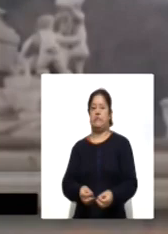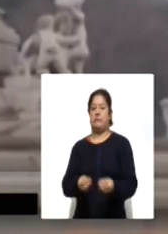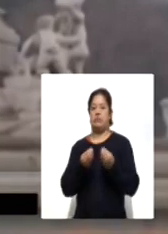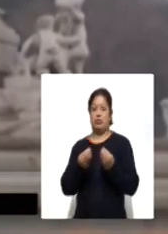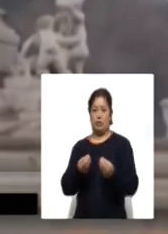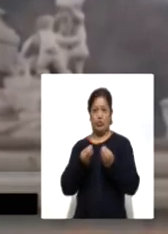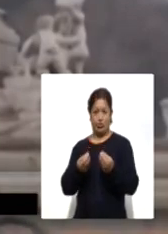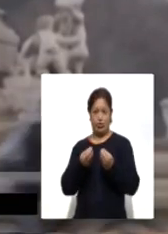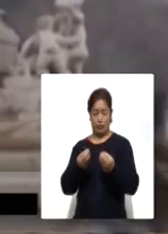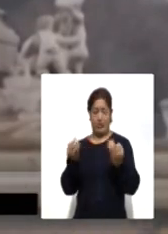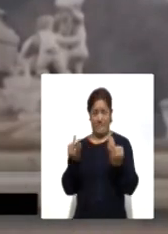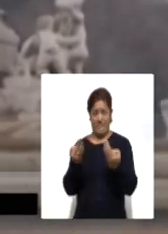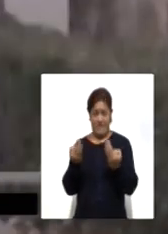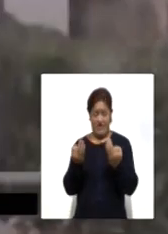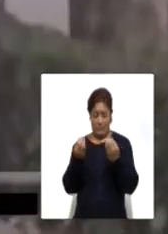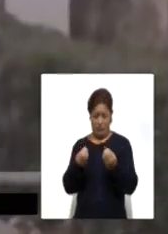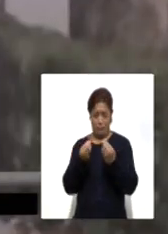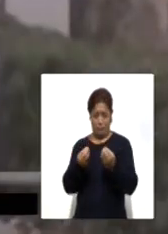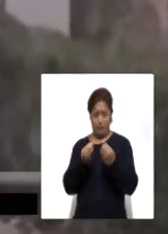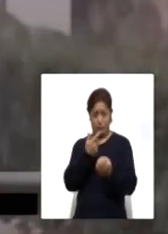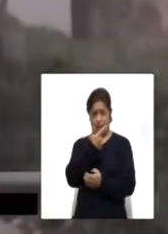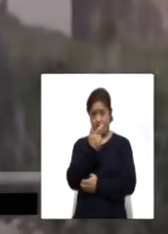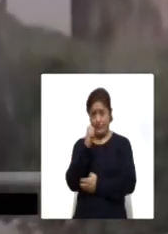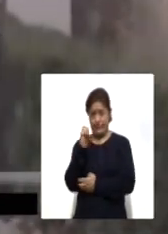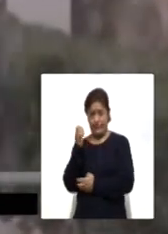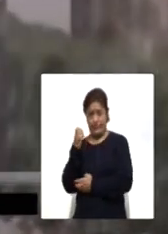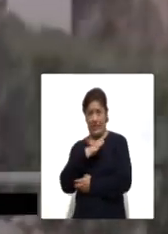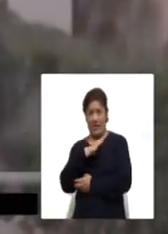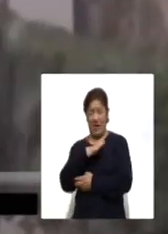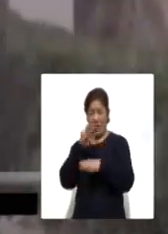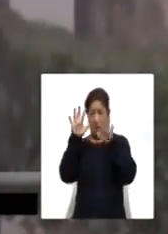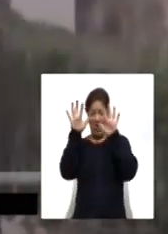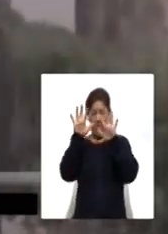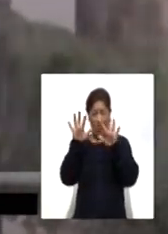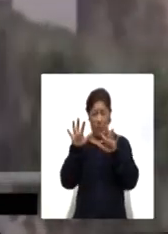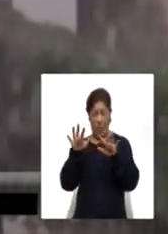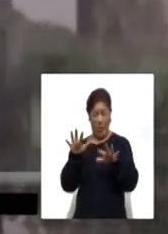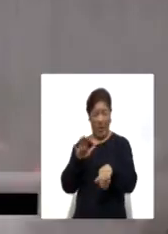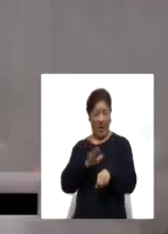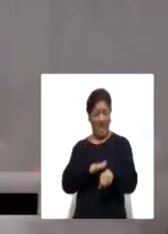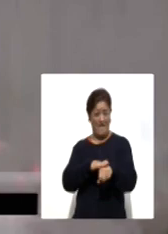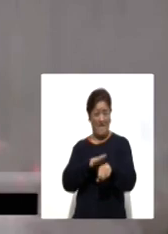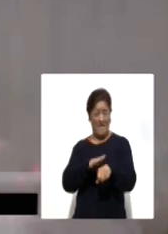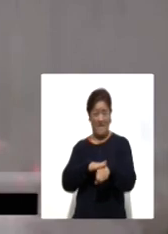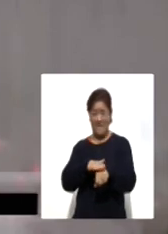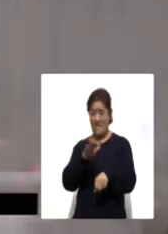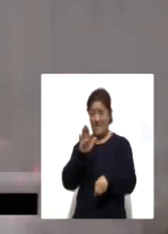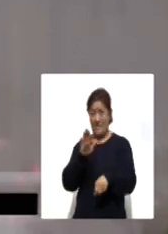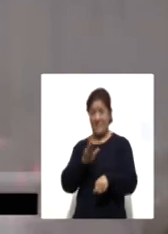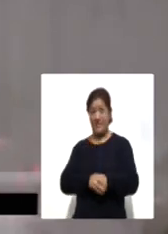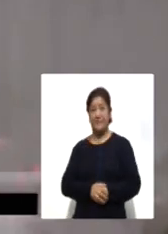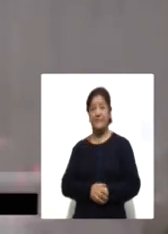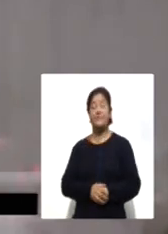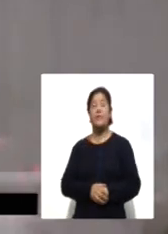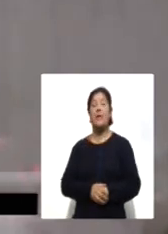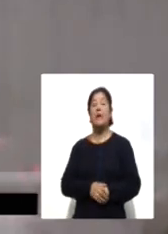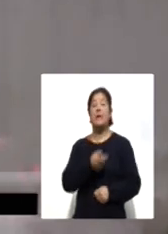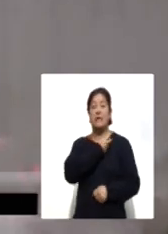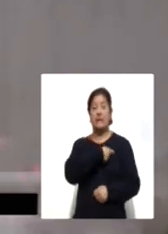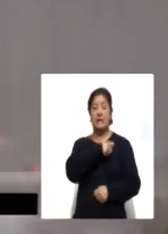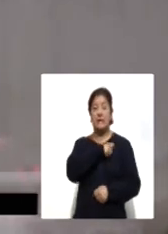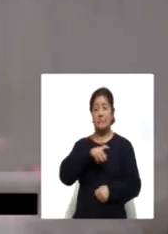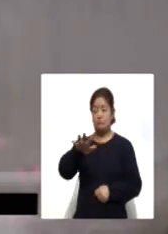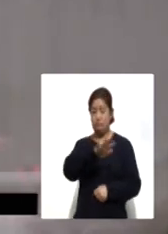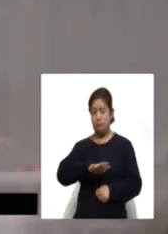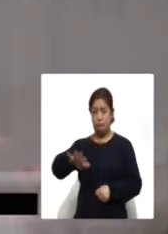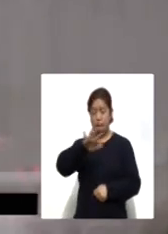despertó Madrid este 7 de enero después de que haya caído una de las mayores nevadas que se recuerdan. Prácticamente toda España está en